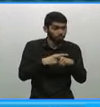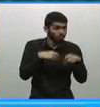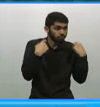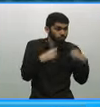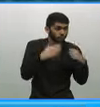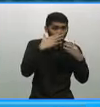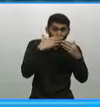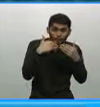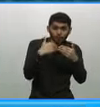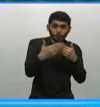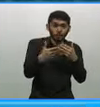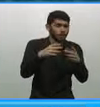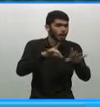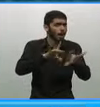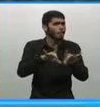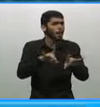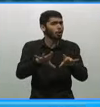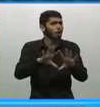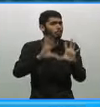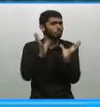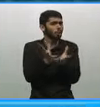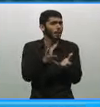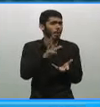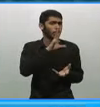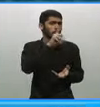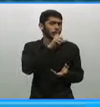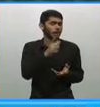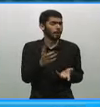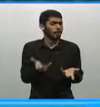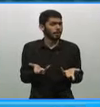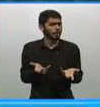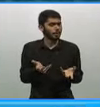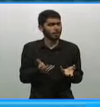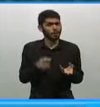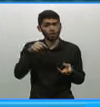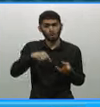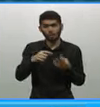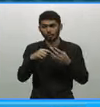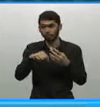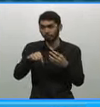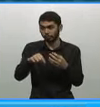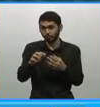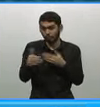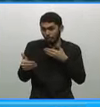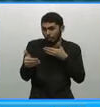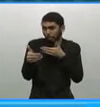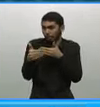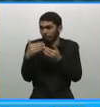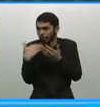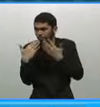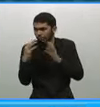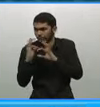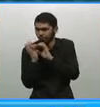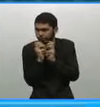citación antes de empezar las eliminatorias para el Mundial de Rusia y estar hoy debatiendo, aún todavía sin resolución en la